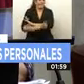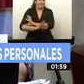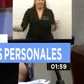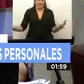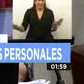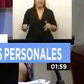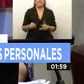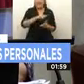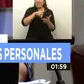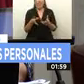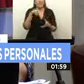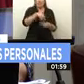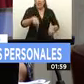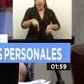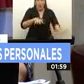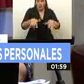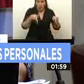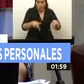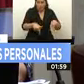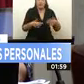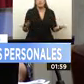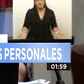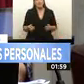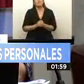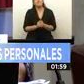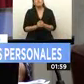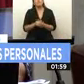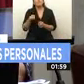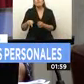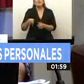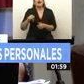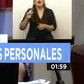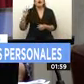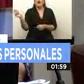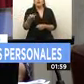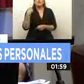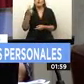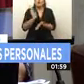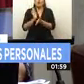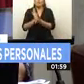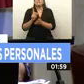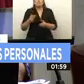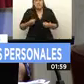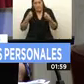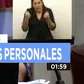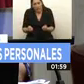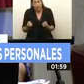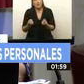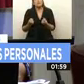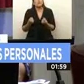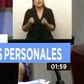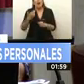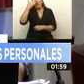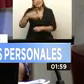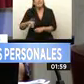y sigue Pero como al mismo tiempo no se adoptaban las medidas para que todos participaran en el sacrificio En definitiva fueron las